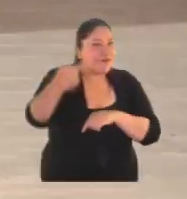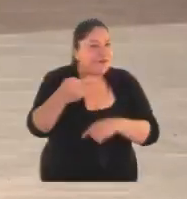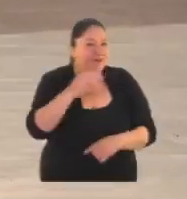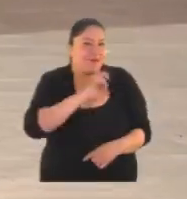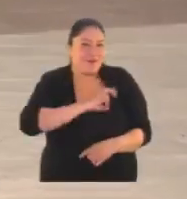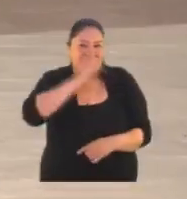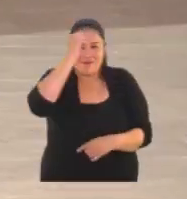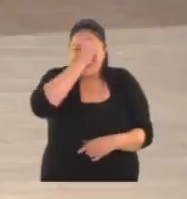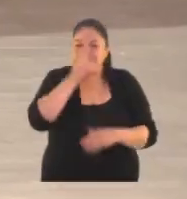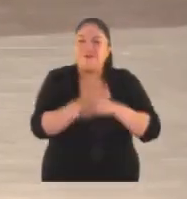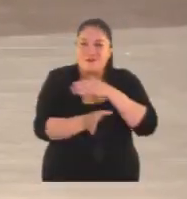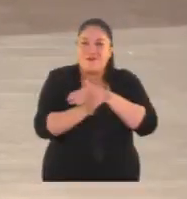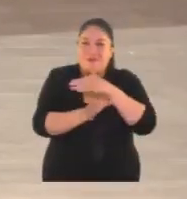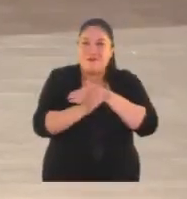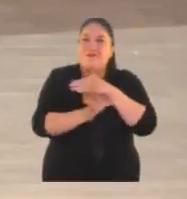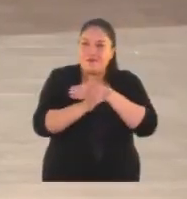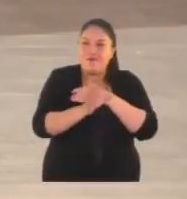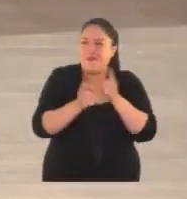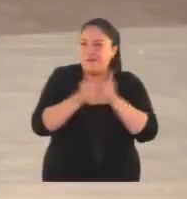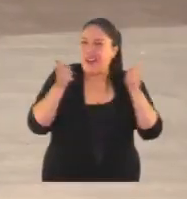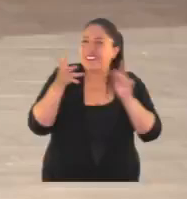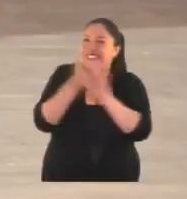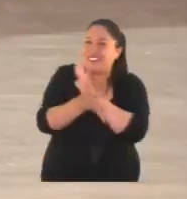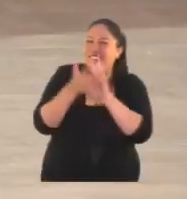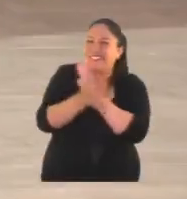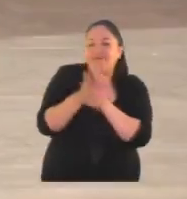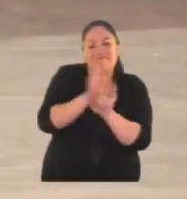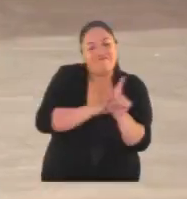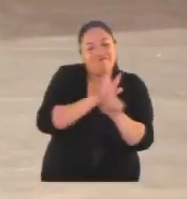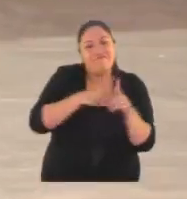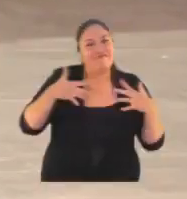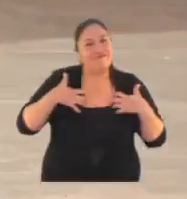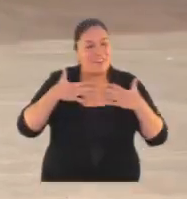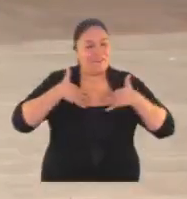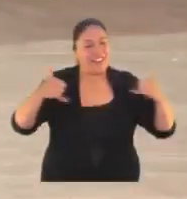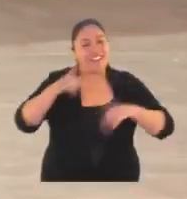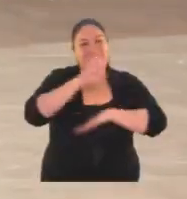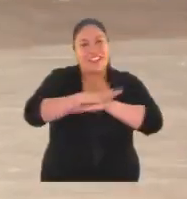fin de semana. Los esperamos aquí con más historias en Tu Lado Animal. Feliz tarde para todos.